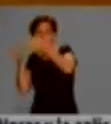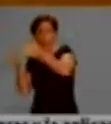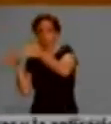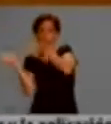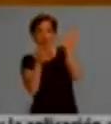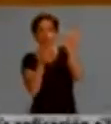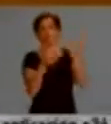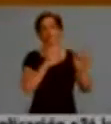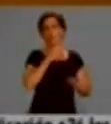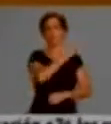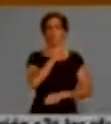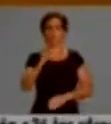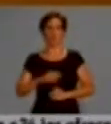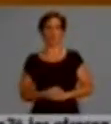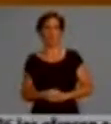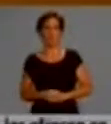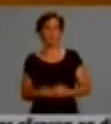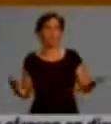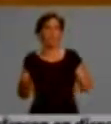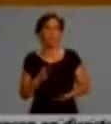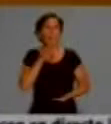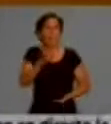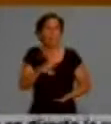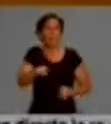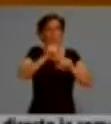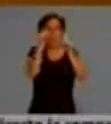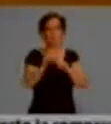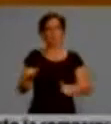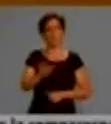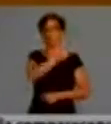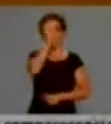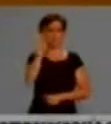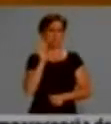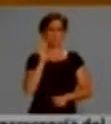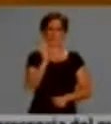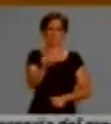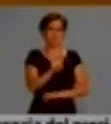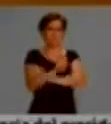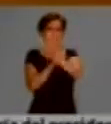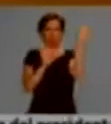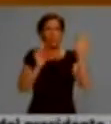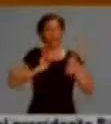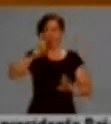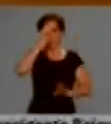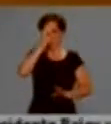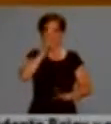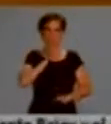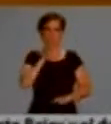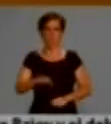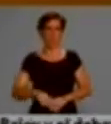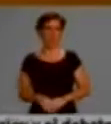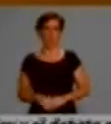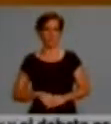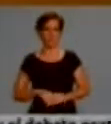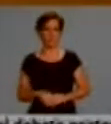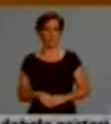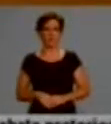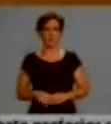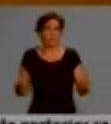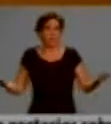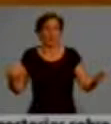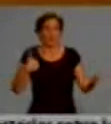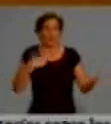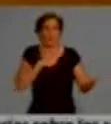Popular. ¿Por qué ha escogido ese camino? Eso es algo que yo no sé. Señorías, yo no